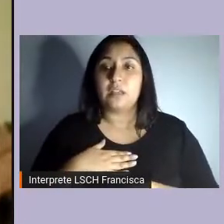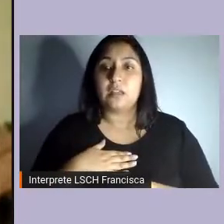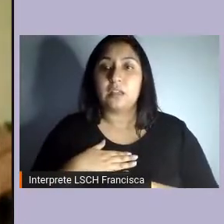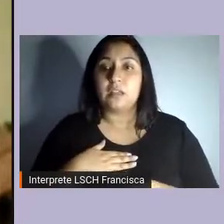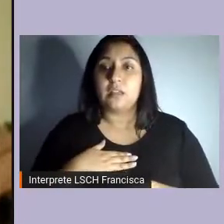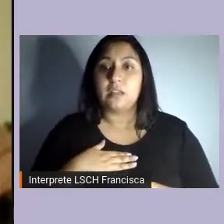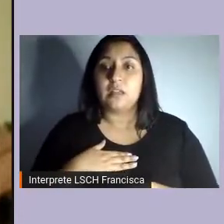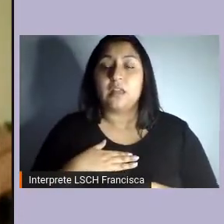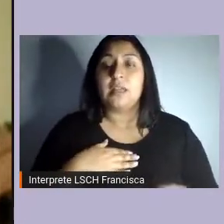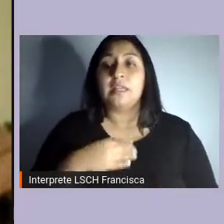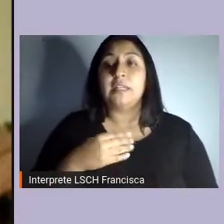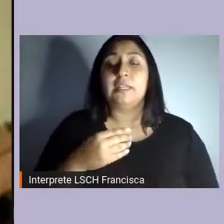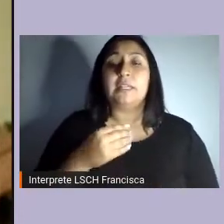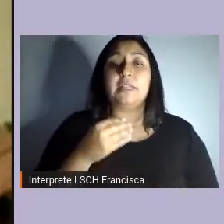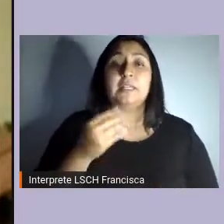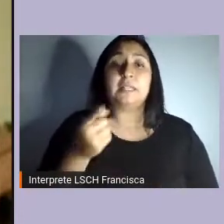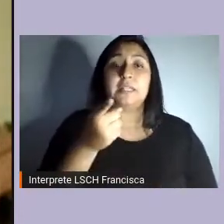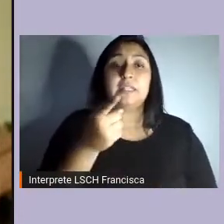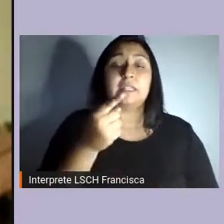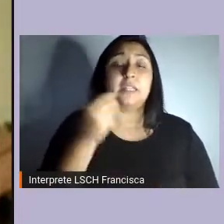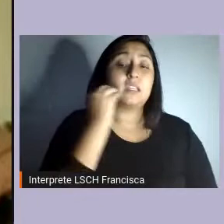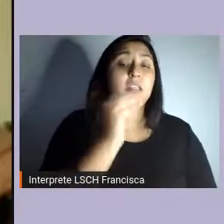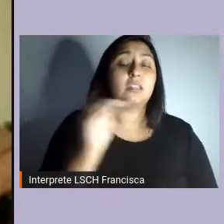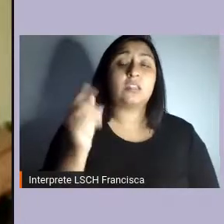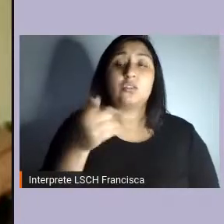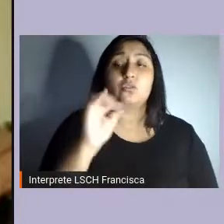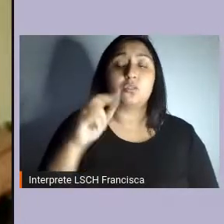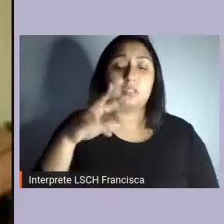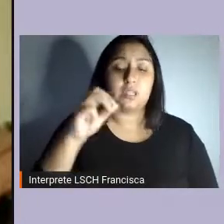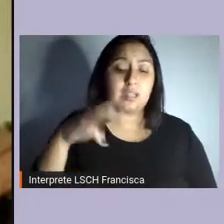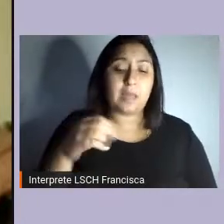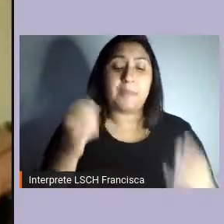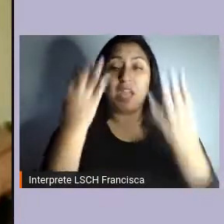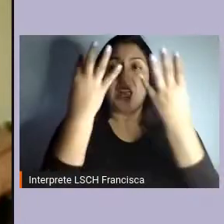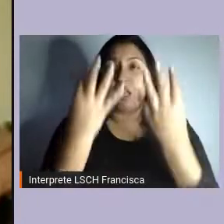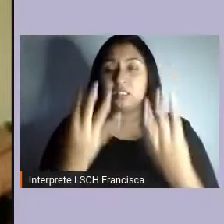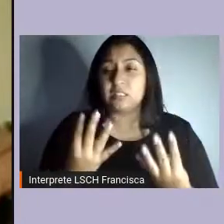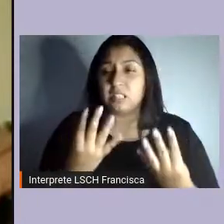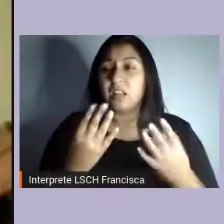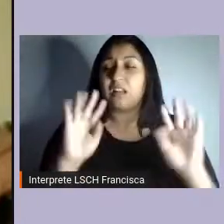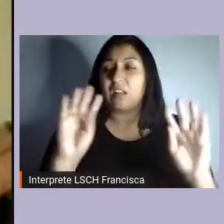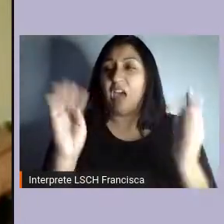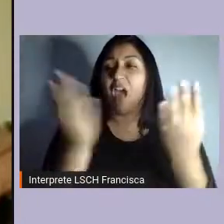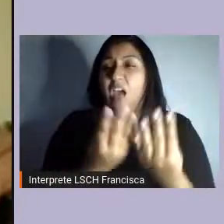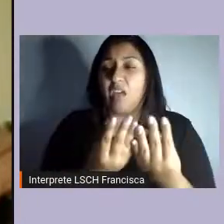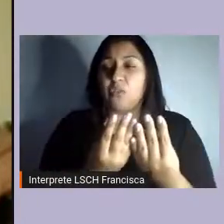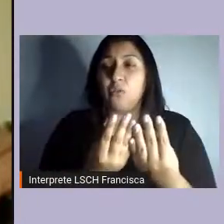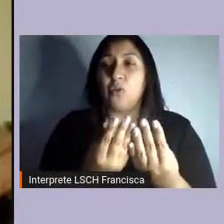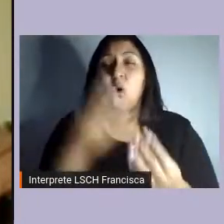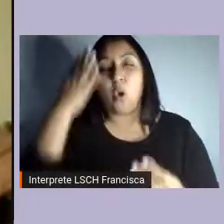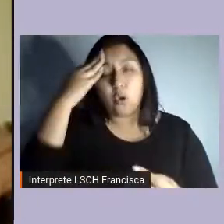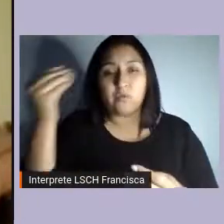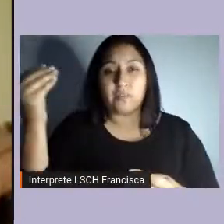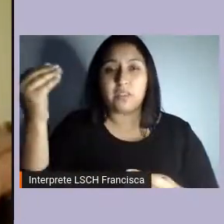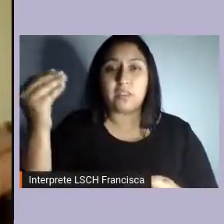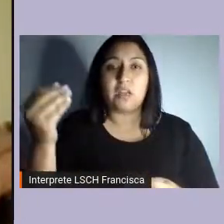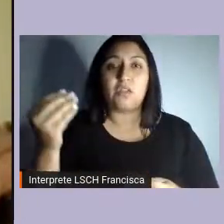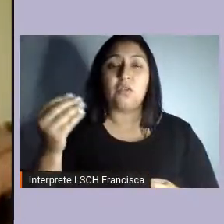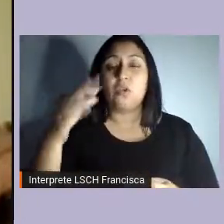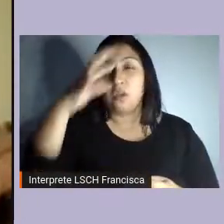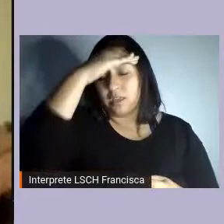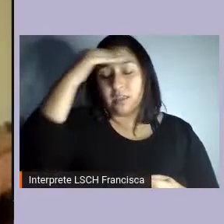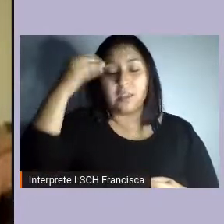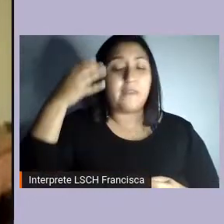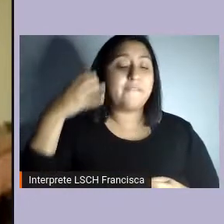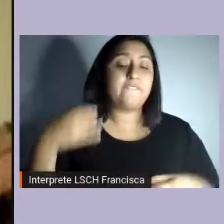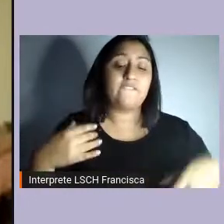2017. Ahí encerrados, ahí condenados, ahí olvidados. Y Violeta le iluminó el